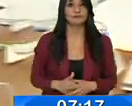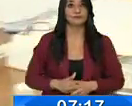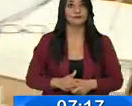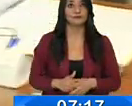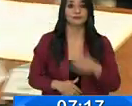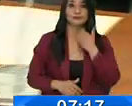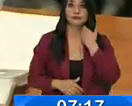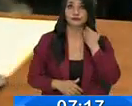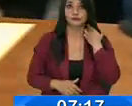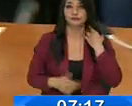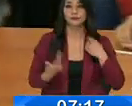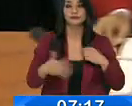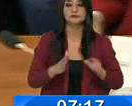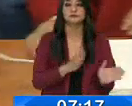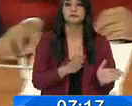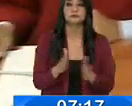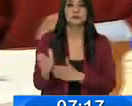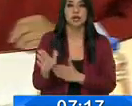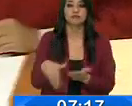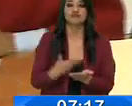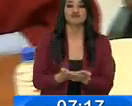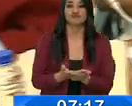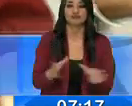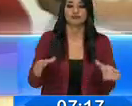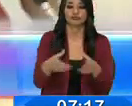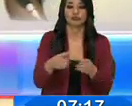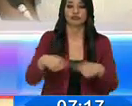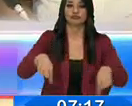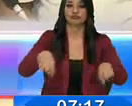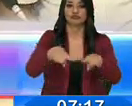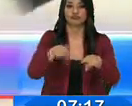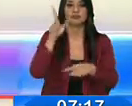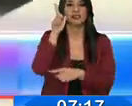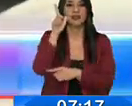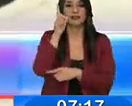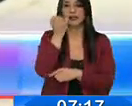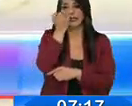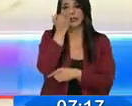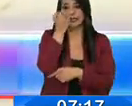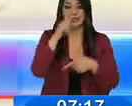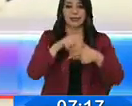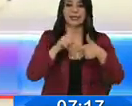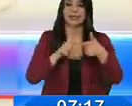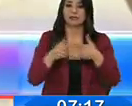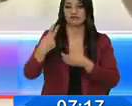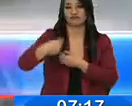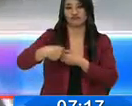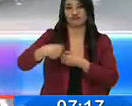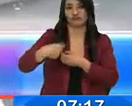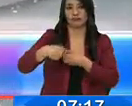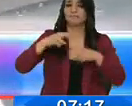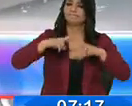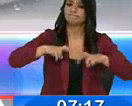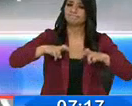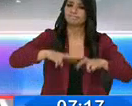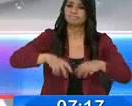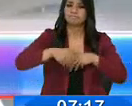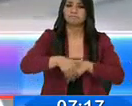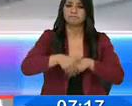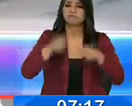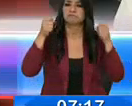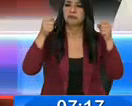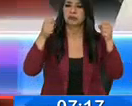Tal como estaba previsto, llegaron a la Comisión Multipartidista los dirigentes indígenas en el marco de la investigación sobre las protestas de